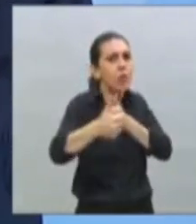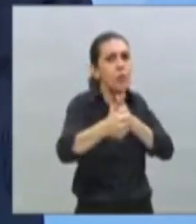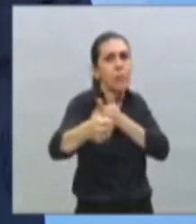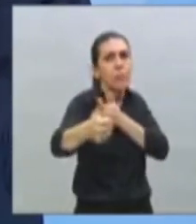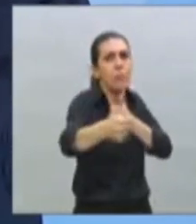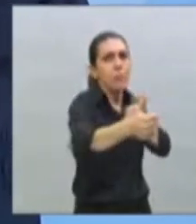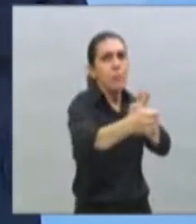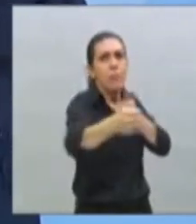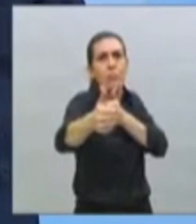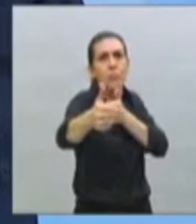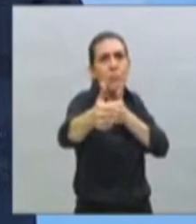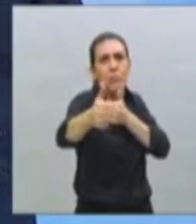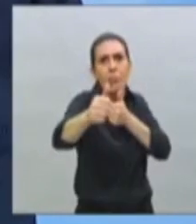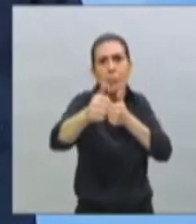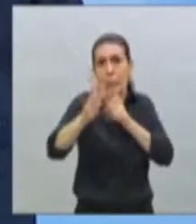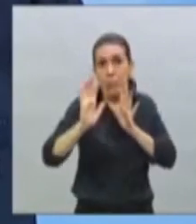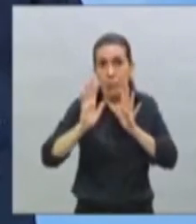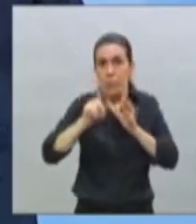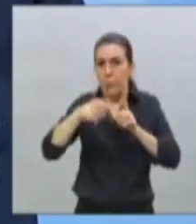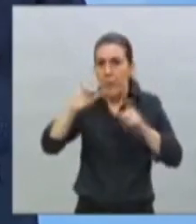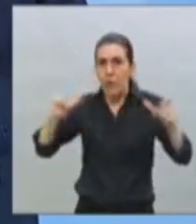respecto de otros peatones,